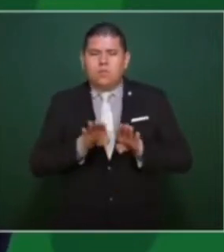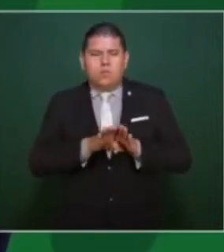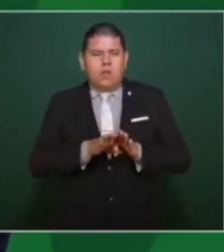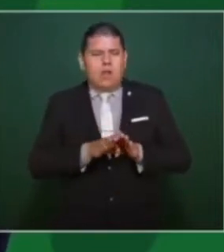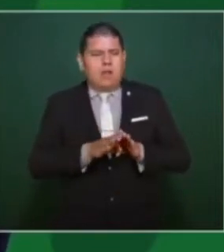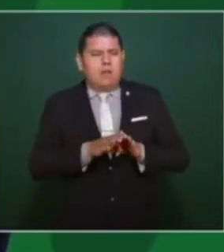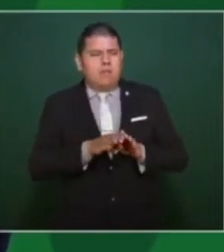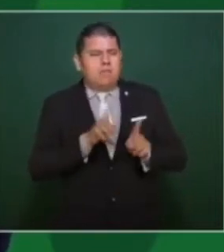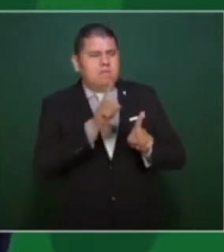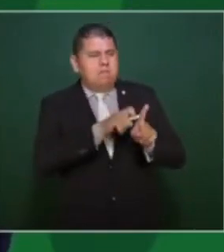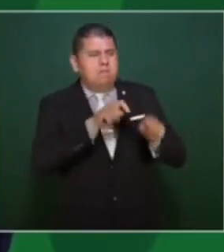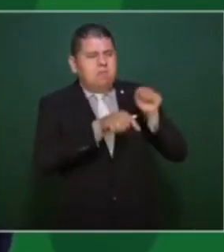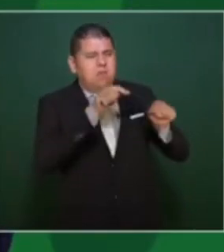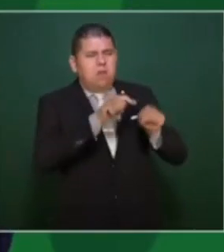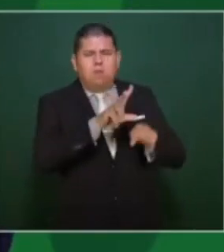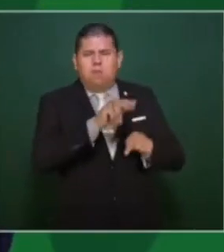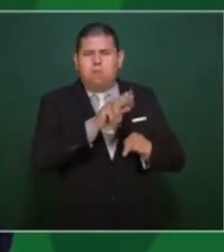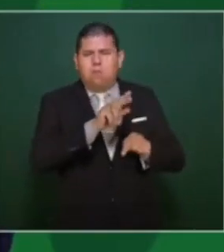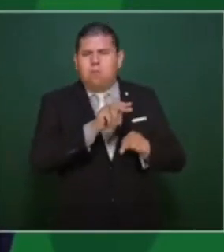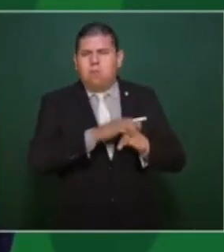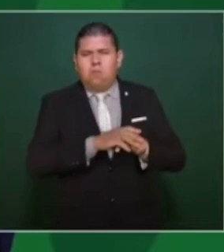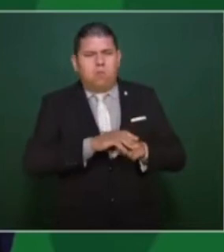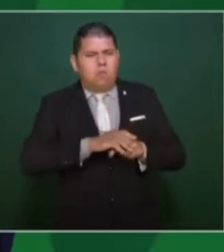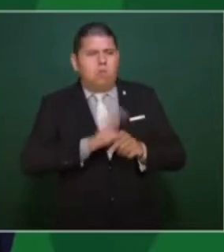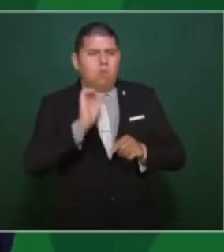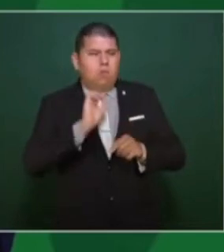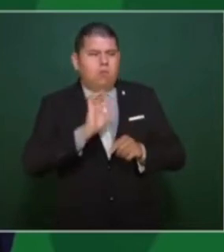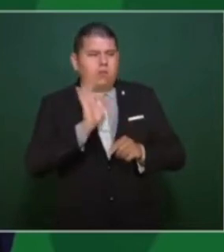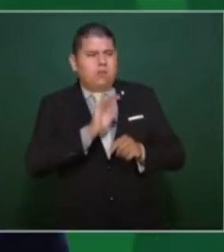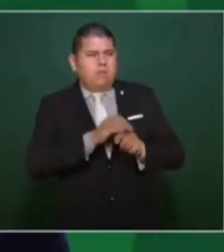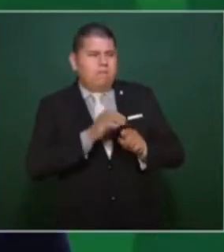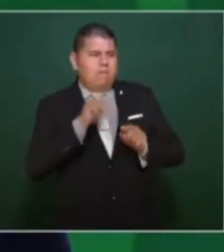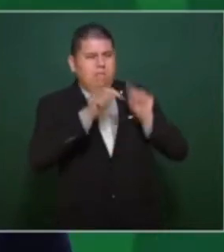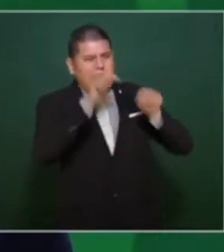injustos y lapidarios.